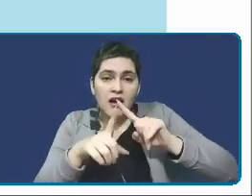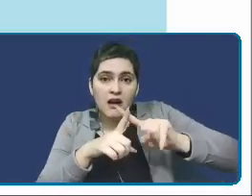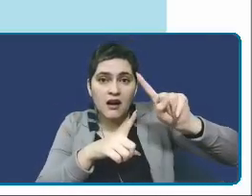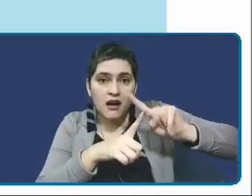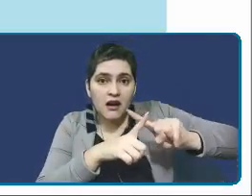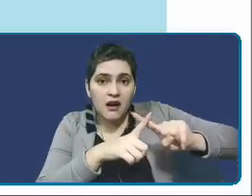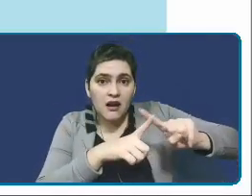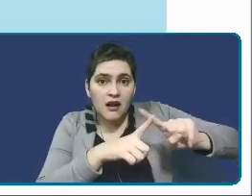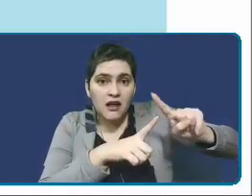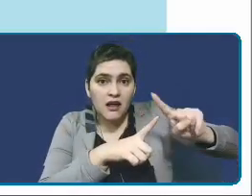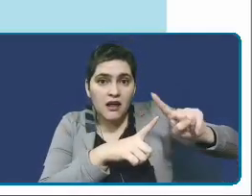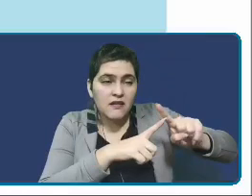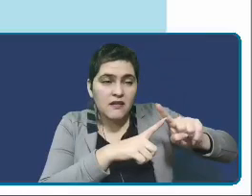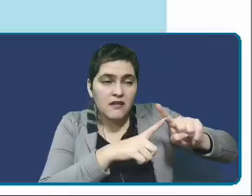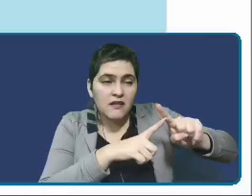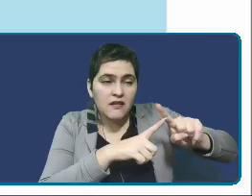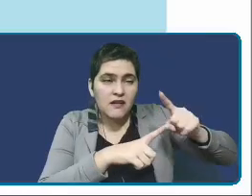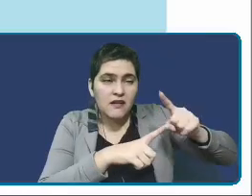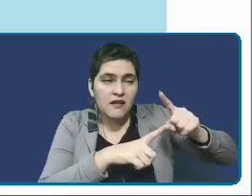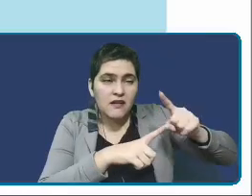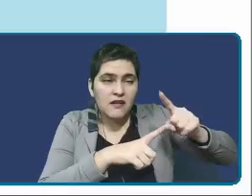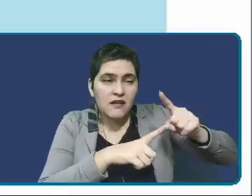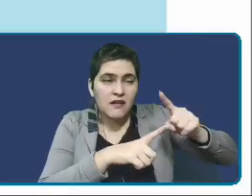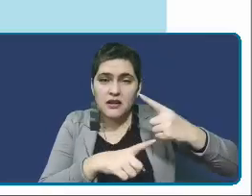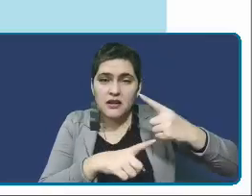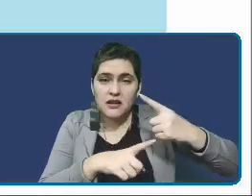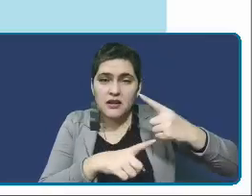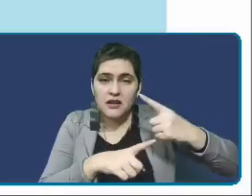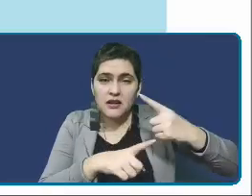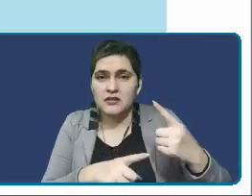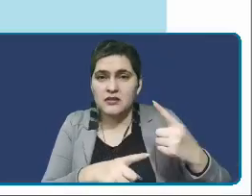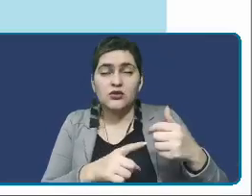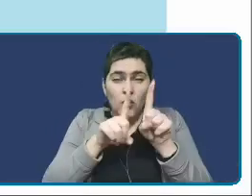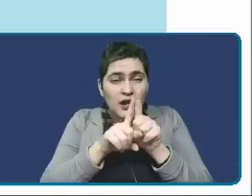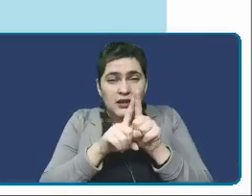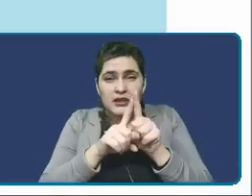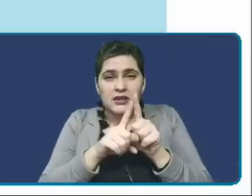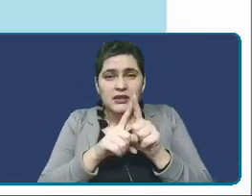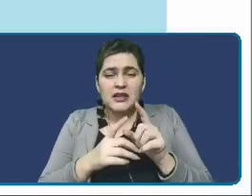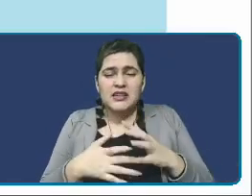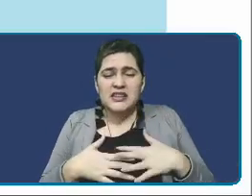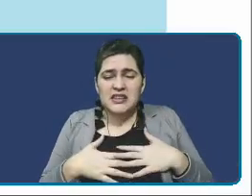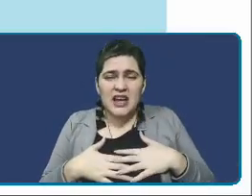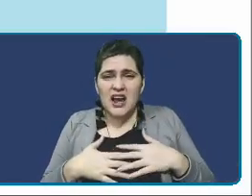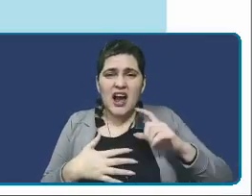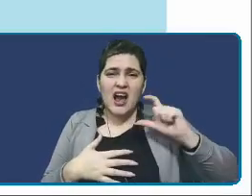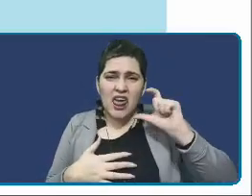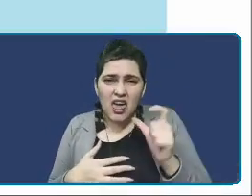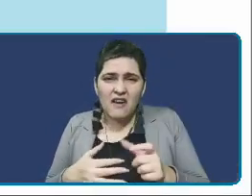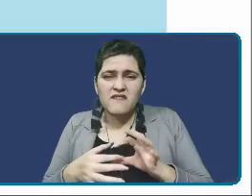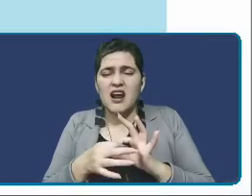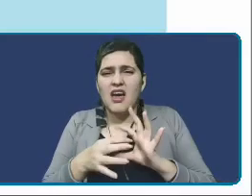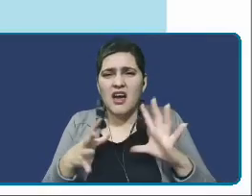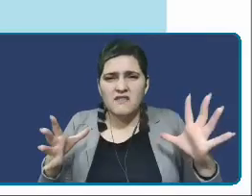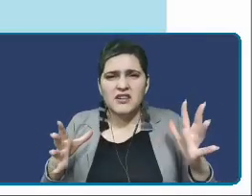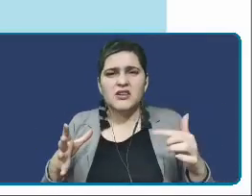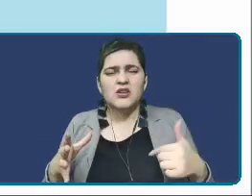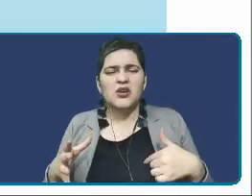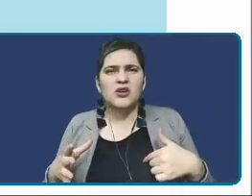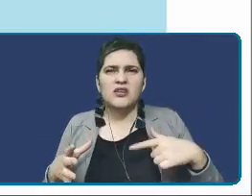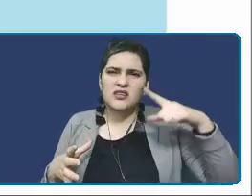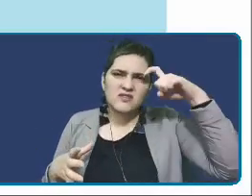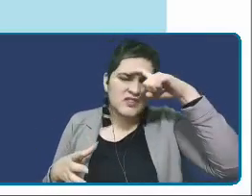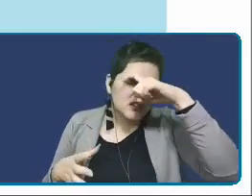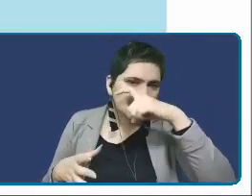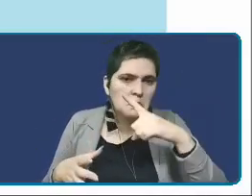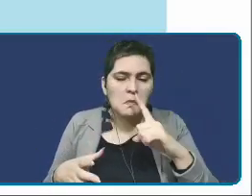mismos síntomas, no todos tienen la misma gravedad o no todos tienen la misma severidad en cada uno de estos síntomas, pero